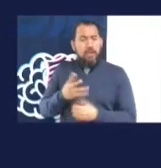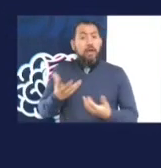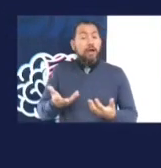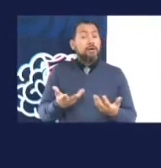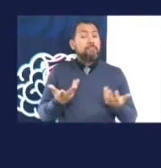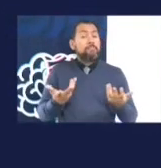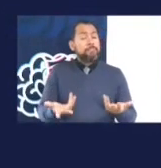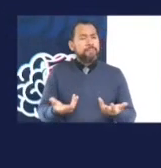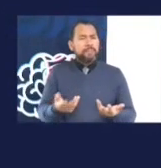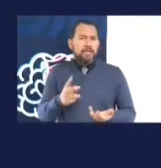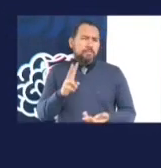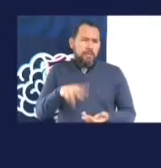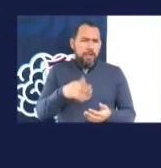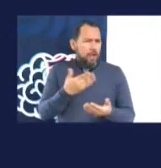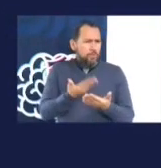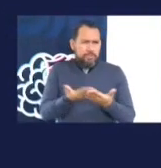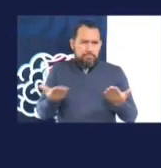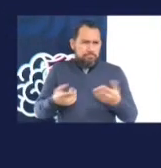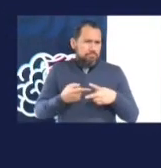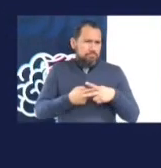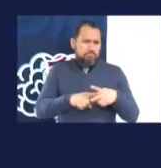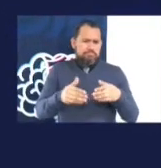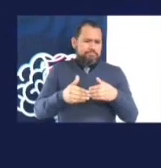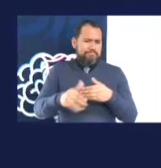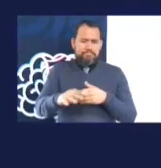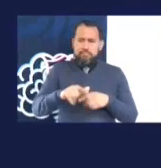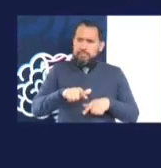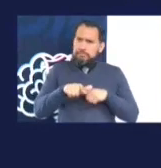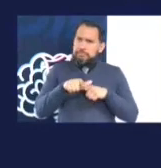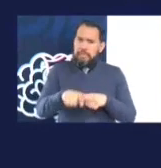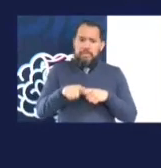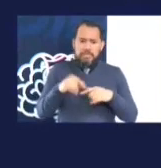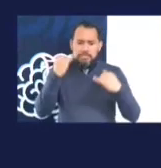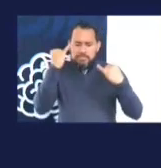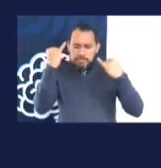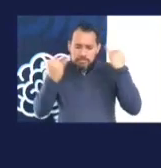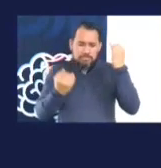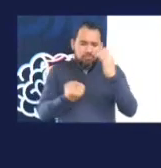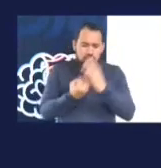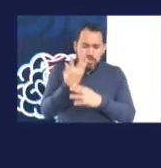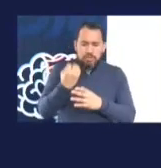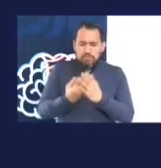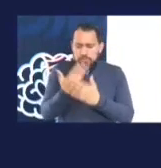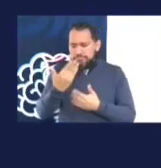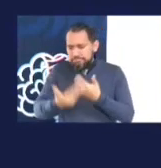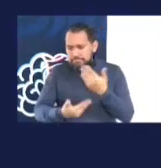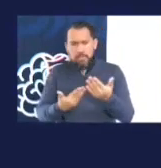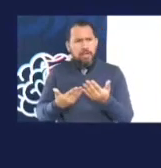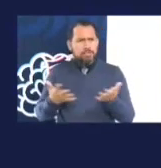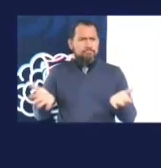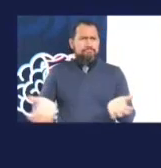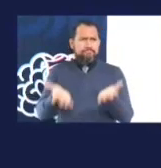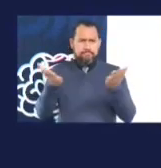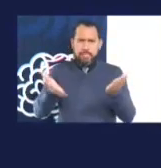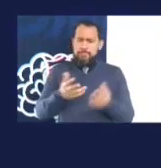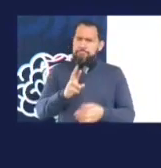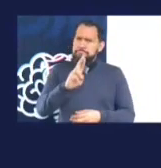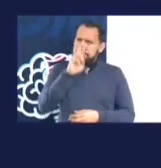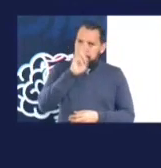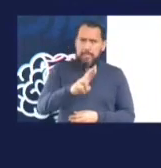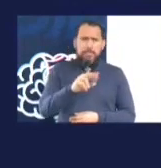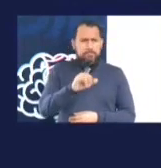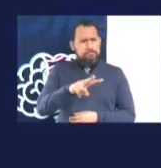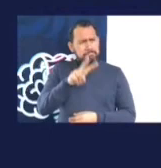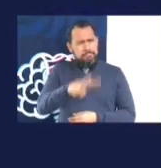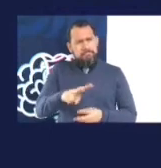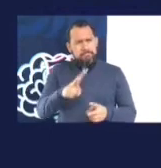solamente el comienzo, no es el punto de llegada, porque de aquí habrá que seguir innovando y procesando, y por ello es que los invitamos muy respetuosamente a que